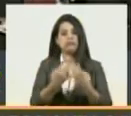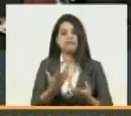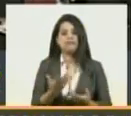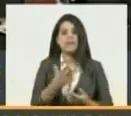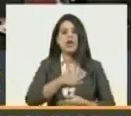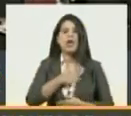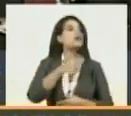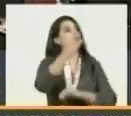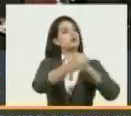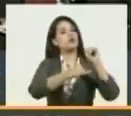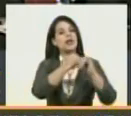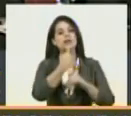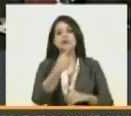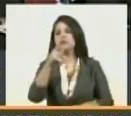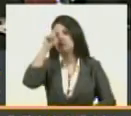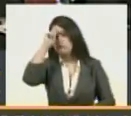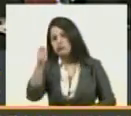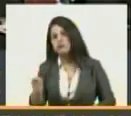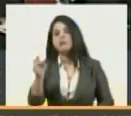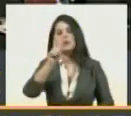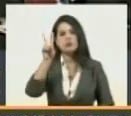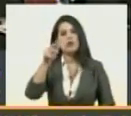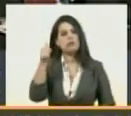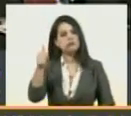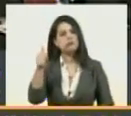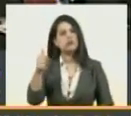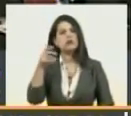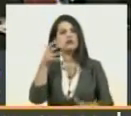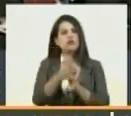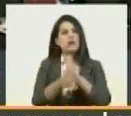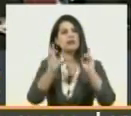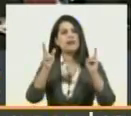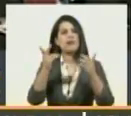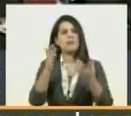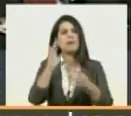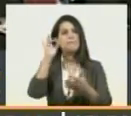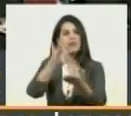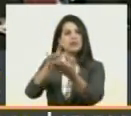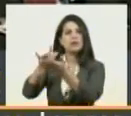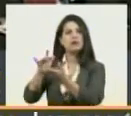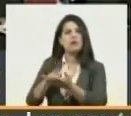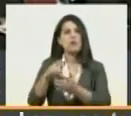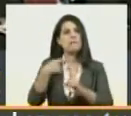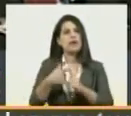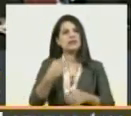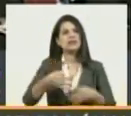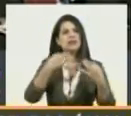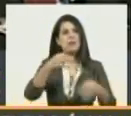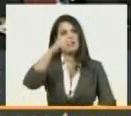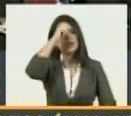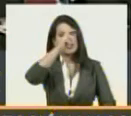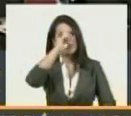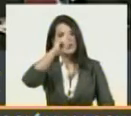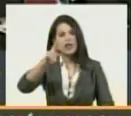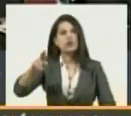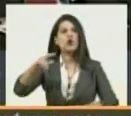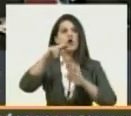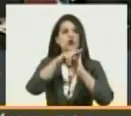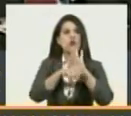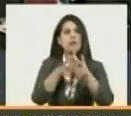reconoce el papel de Venezuela en el ámbito multilateral, respetuosas de las normas del